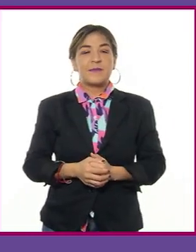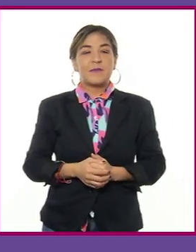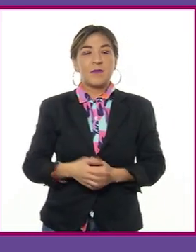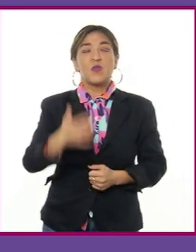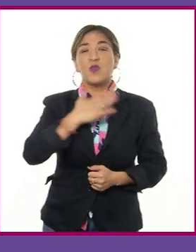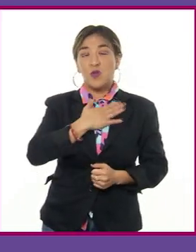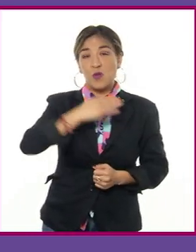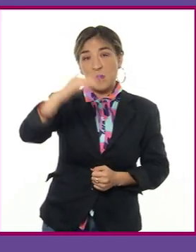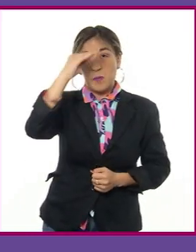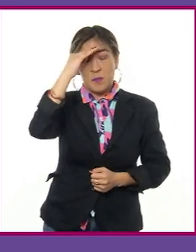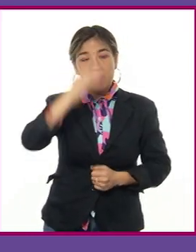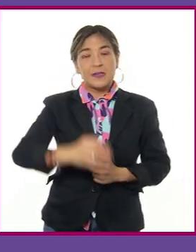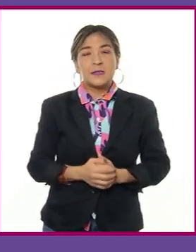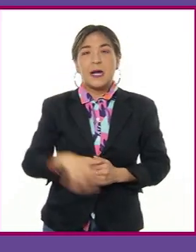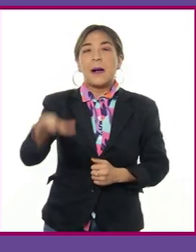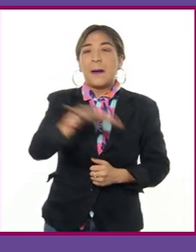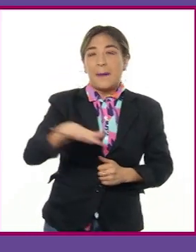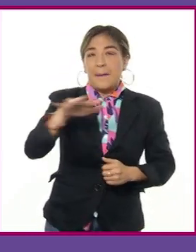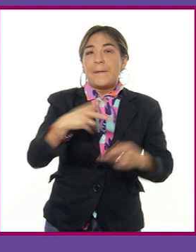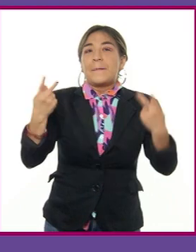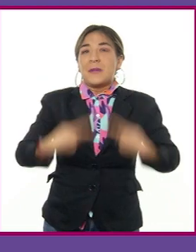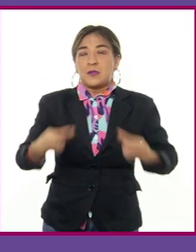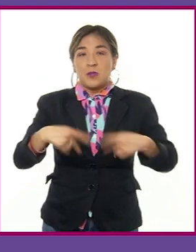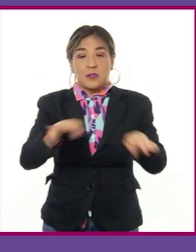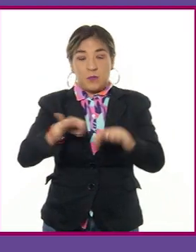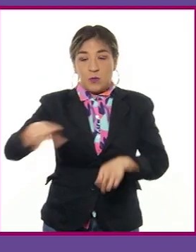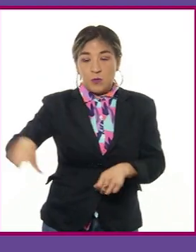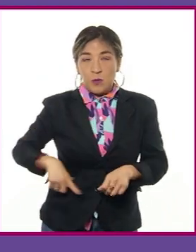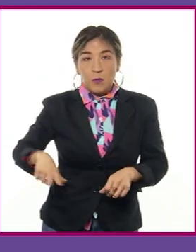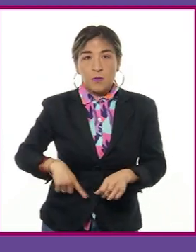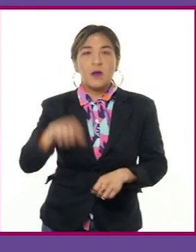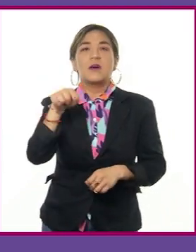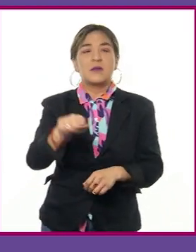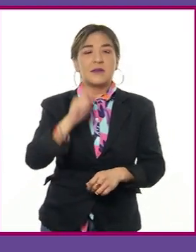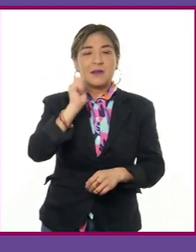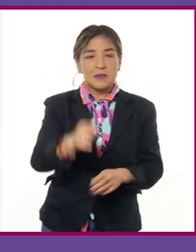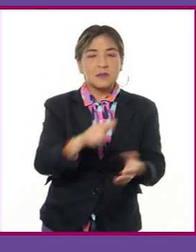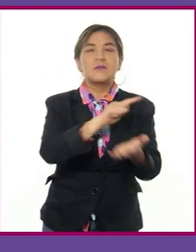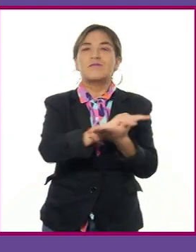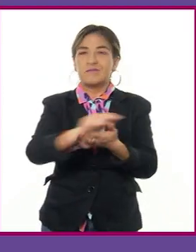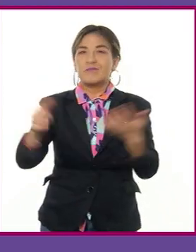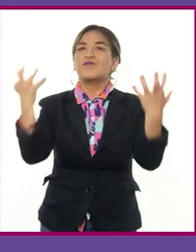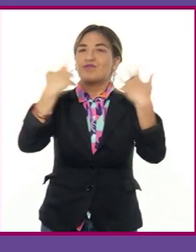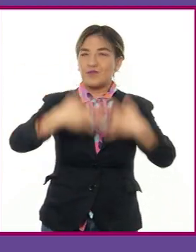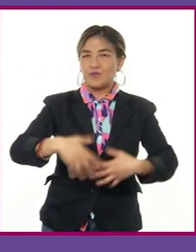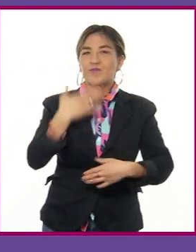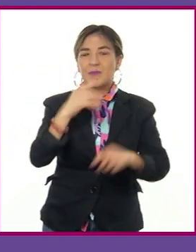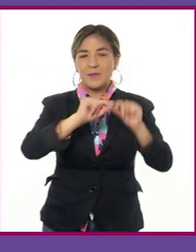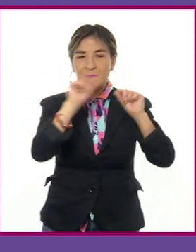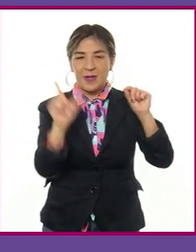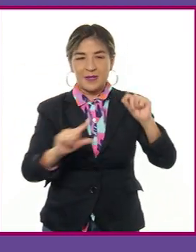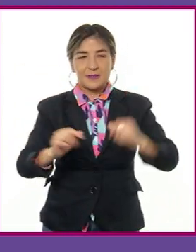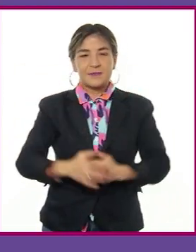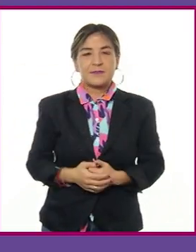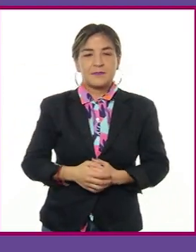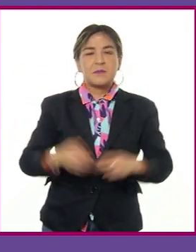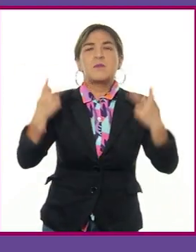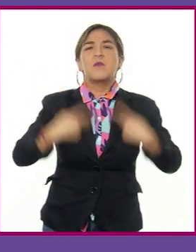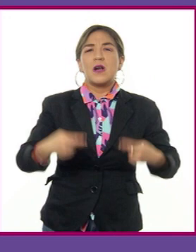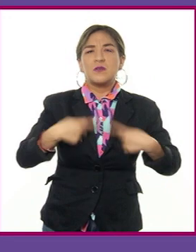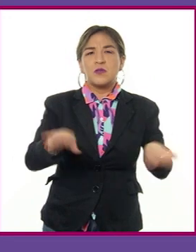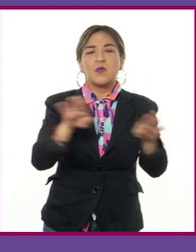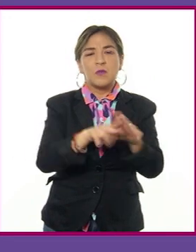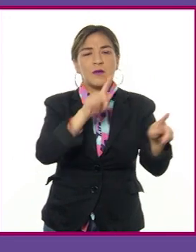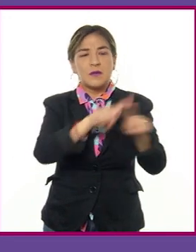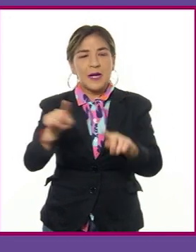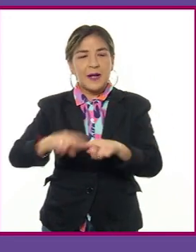Pienso que las y los servidores públicos hacen que nuestro país sea un lugar mejor. Las y los servidores públicos son todas